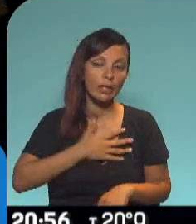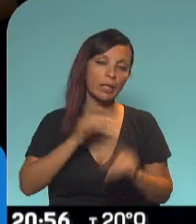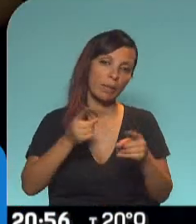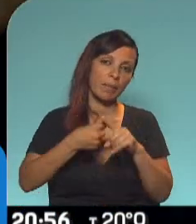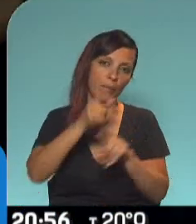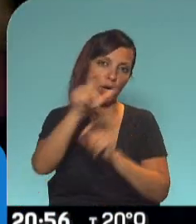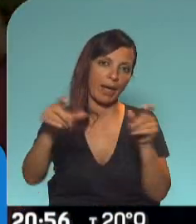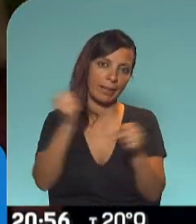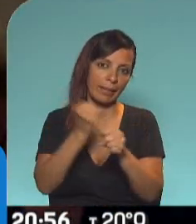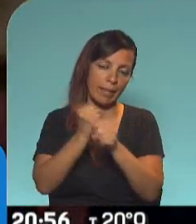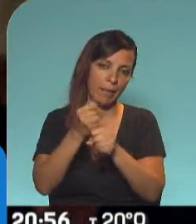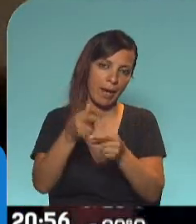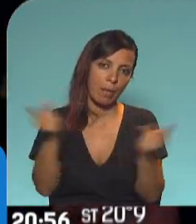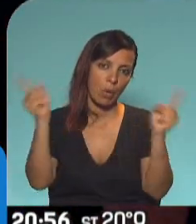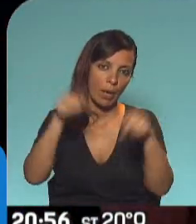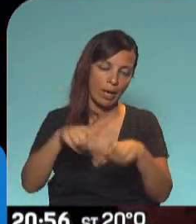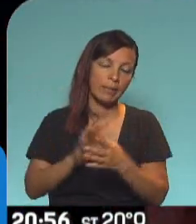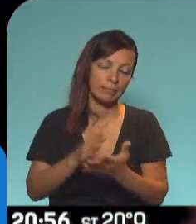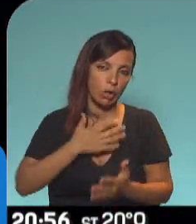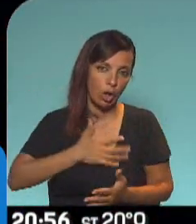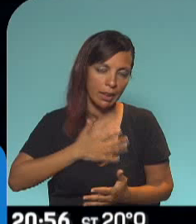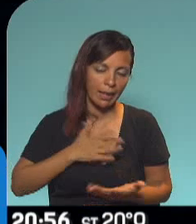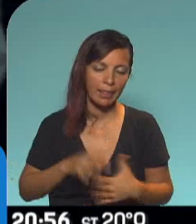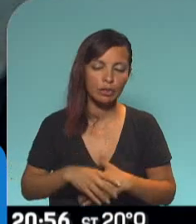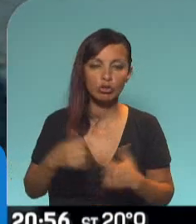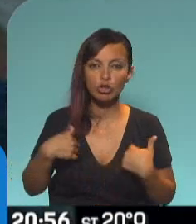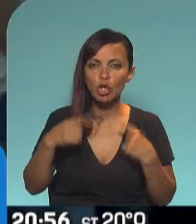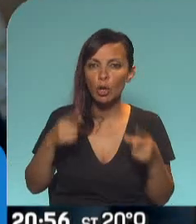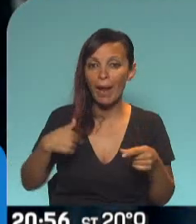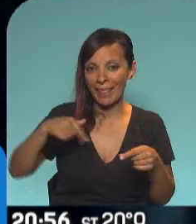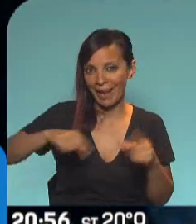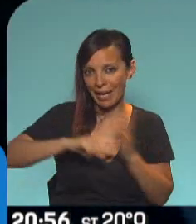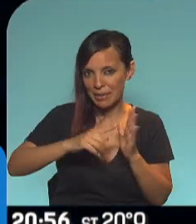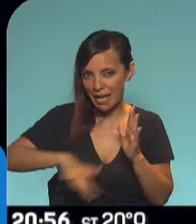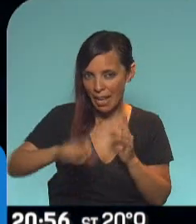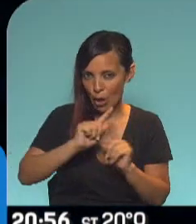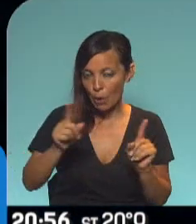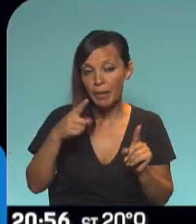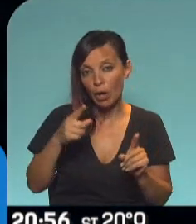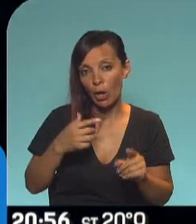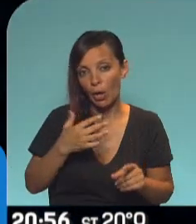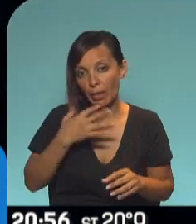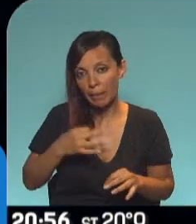los que necesitaban volver a trabajar. Yo igual no soy de Capital, pero la verdad que sí, me gustó mucho la feria.